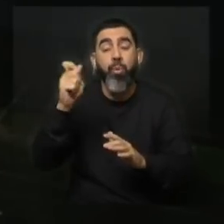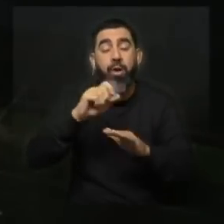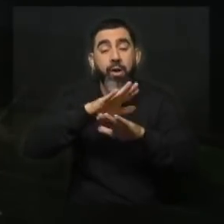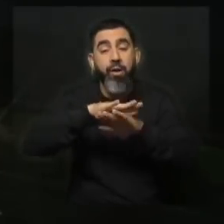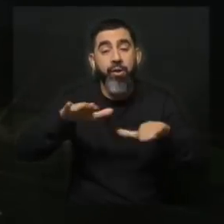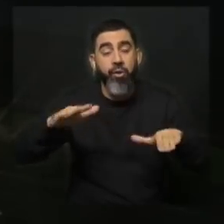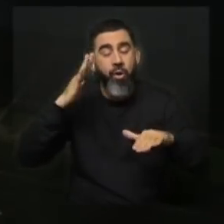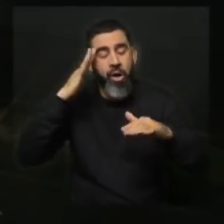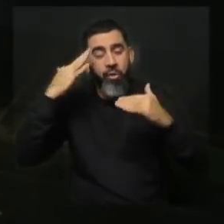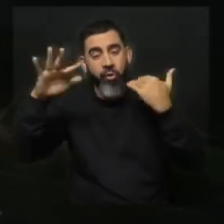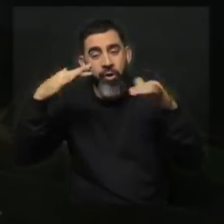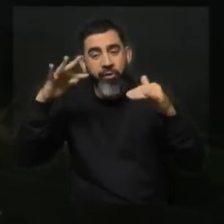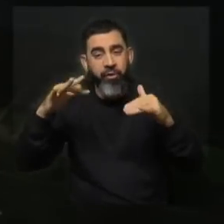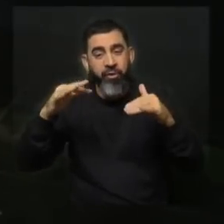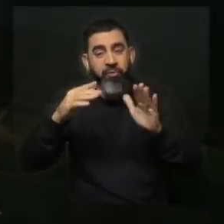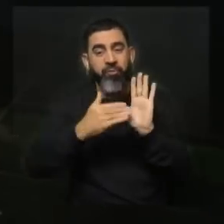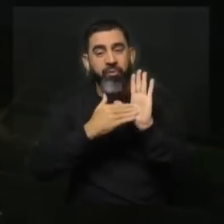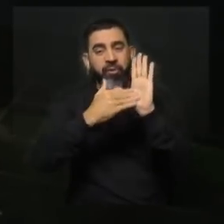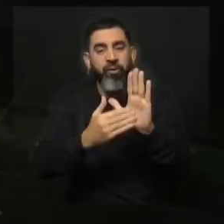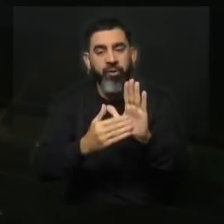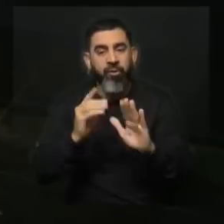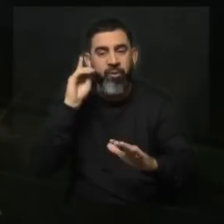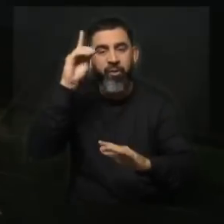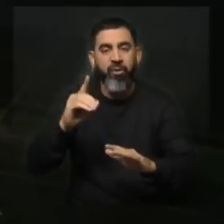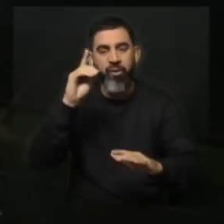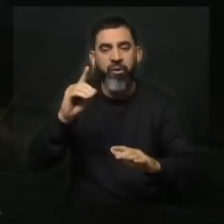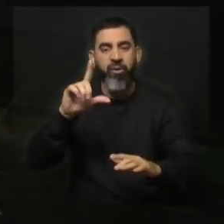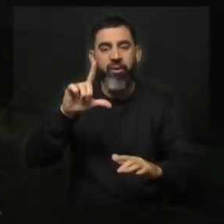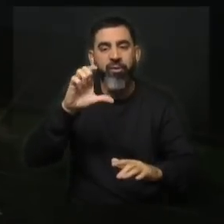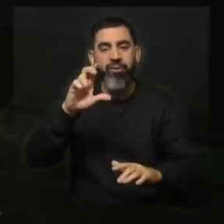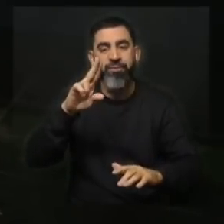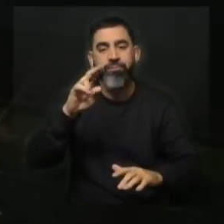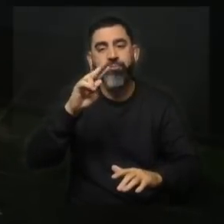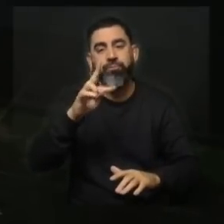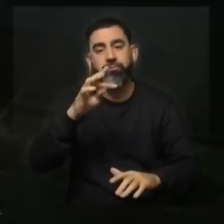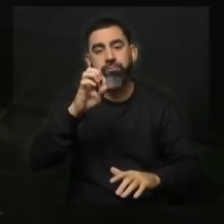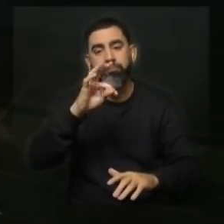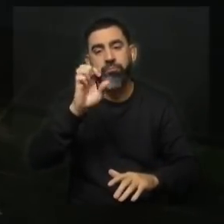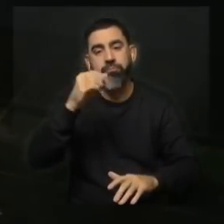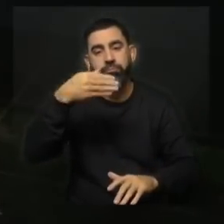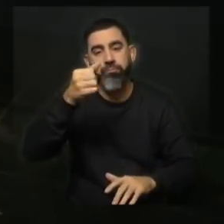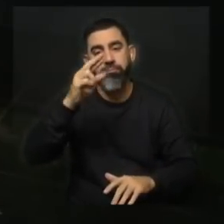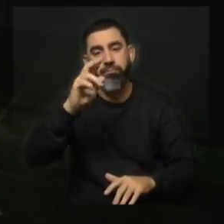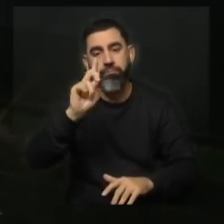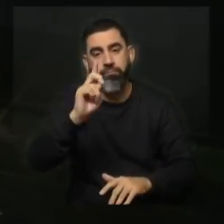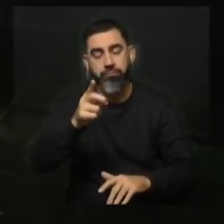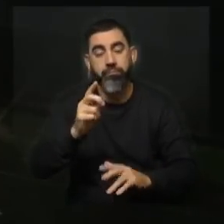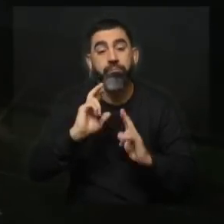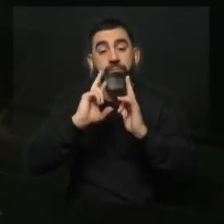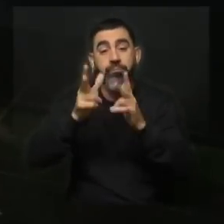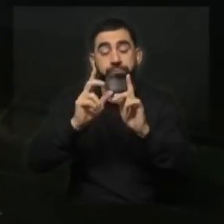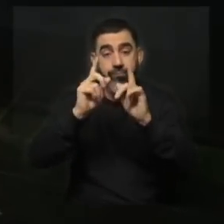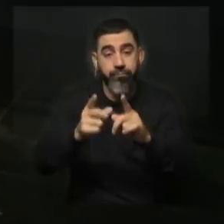infancia y adolescencia Esto fue presentado por la diputada del frente amplio Cristina lustenberg Sí exactamente la legisladora dijo